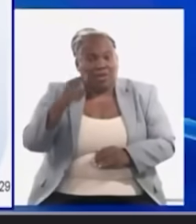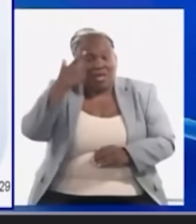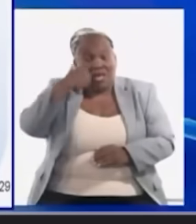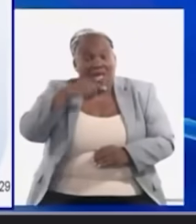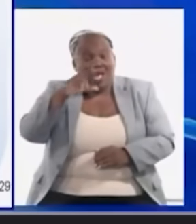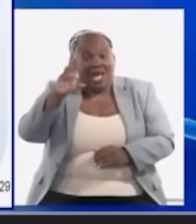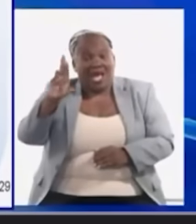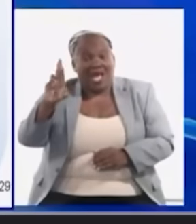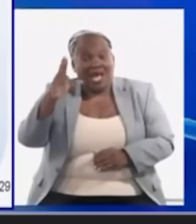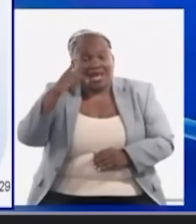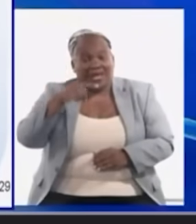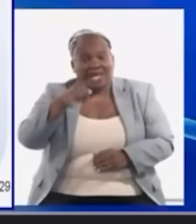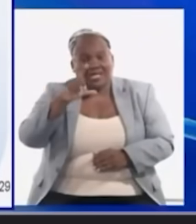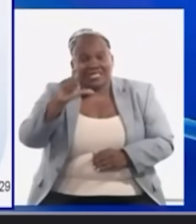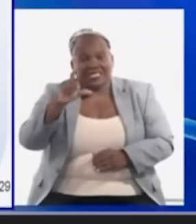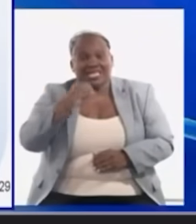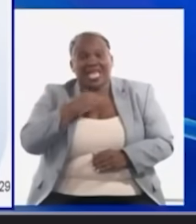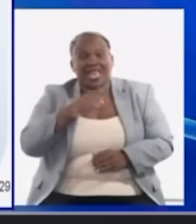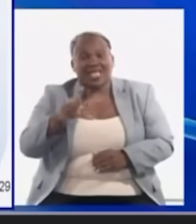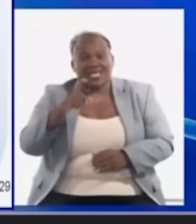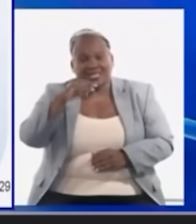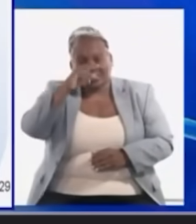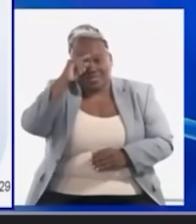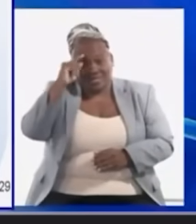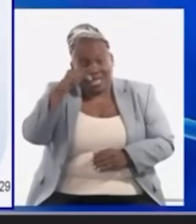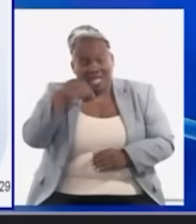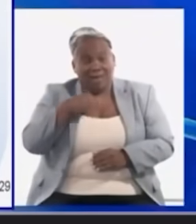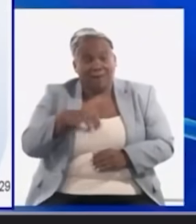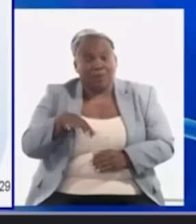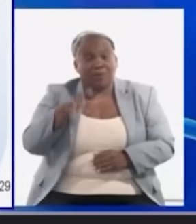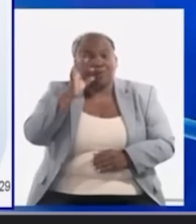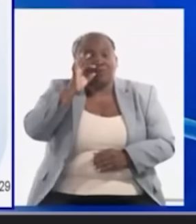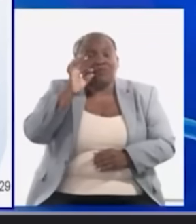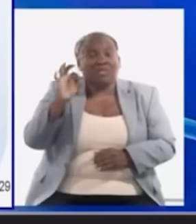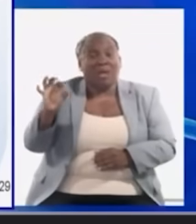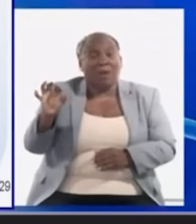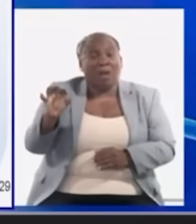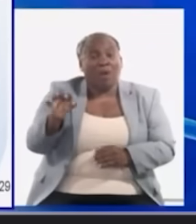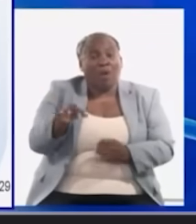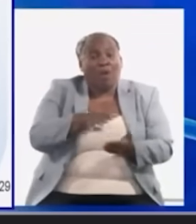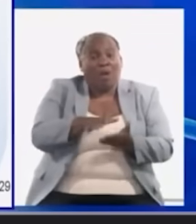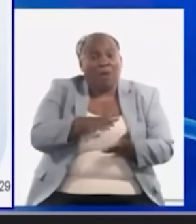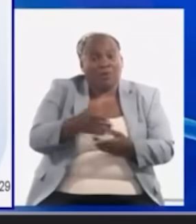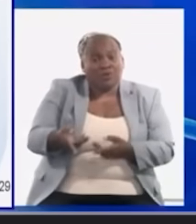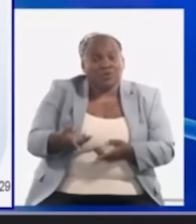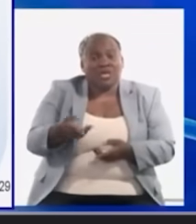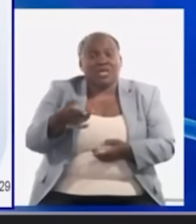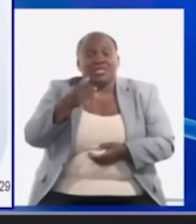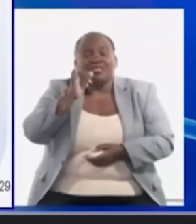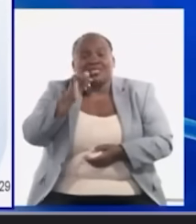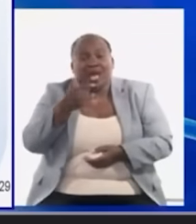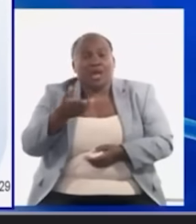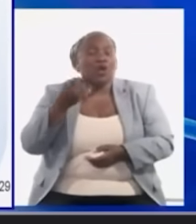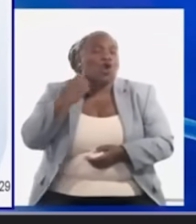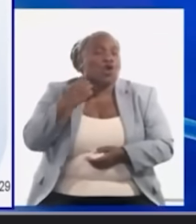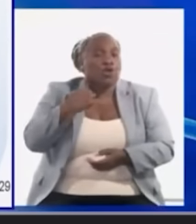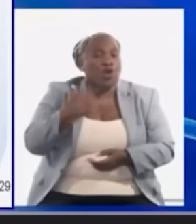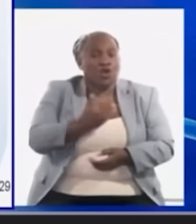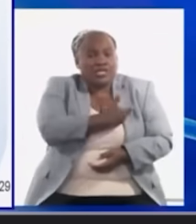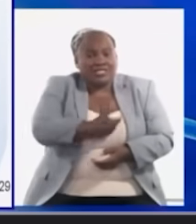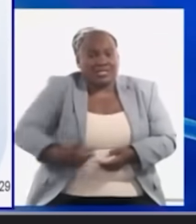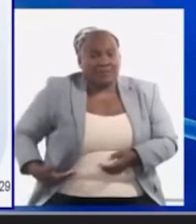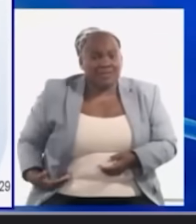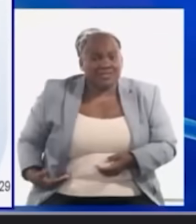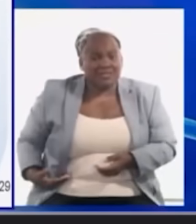los aranceles de varios productos, como el tabaco que se produce en este país, los cigarros, el ron, la cerveza,